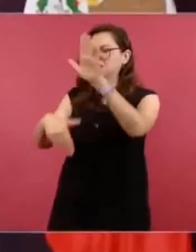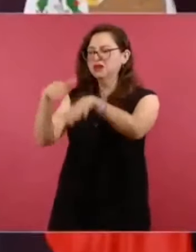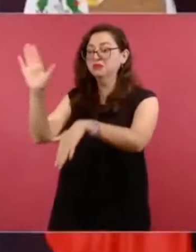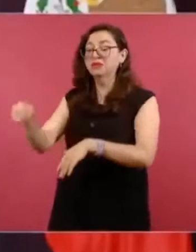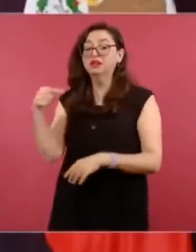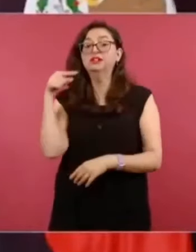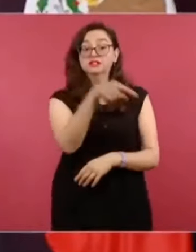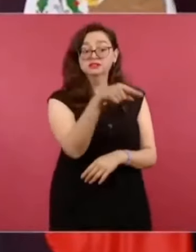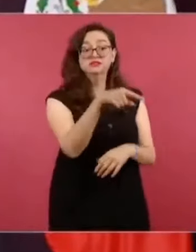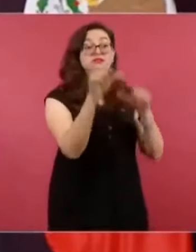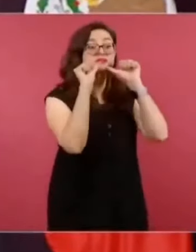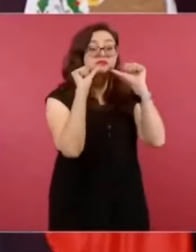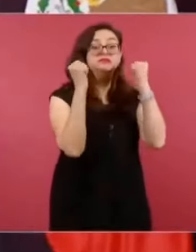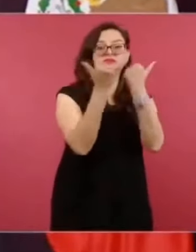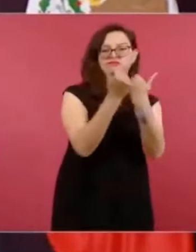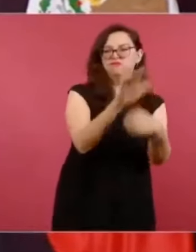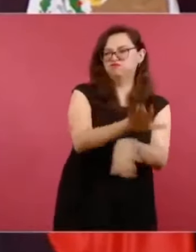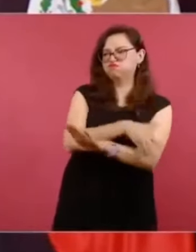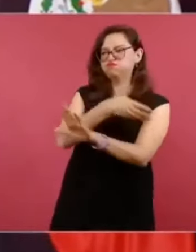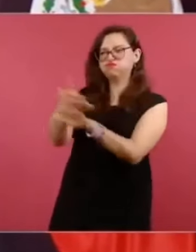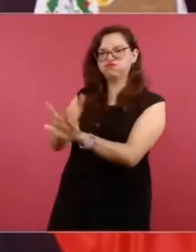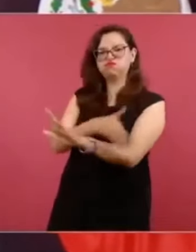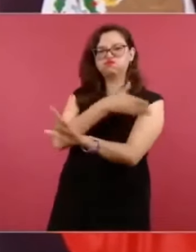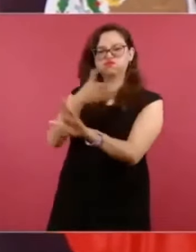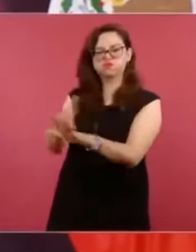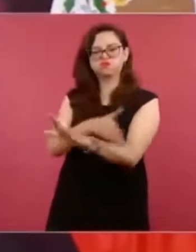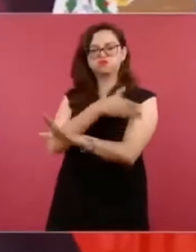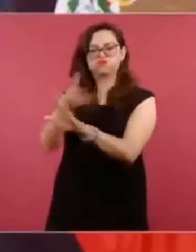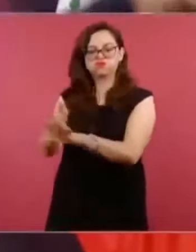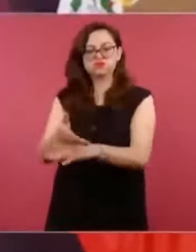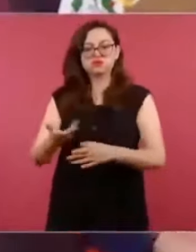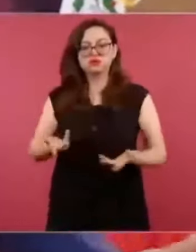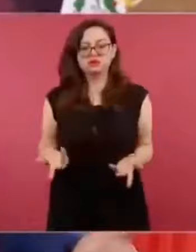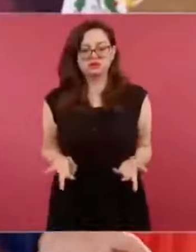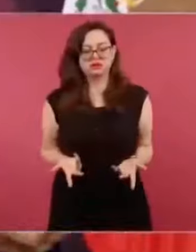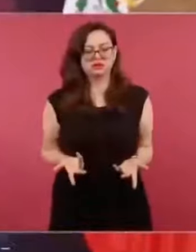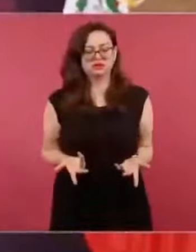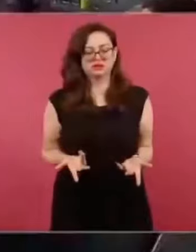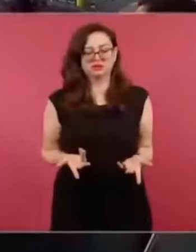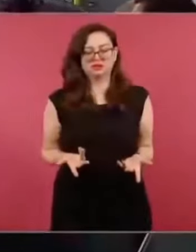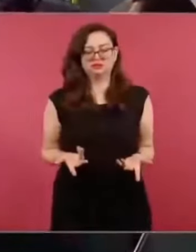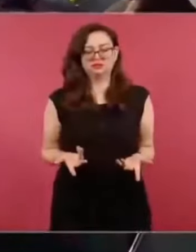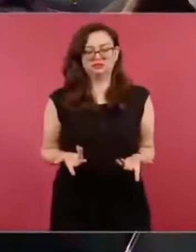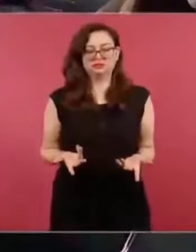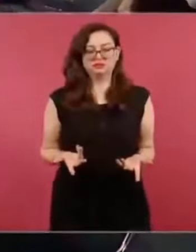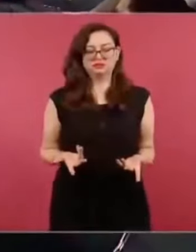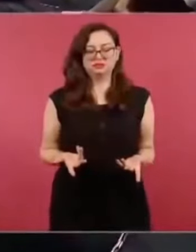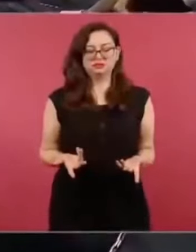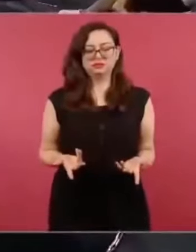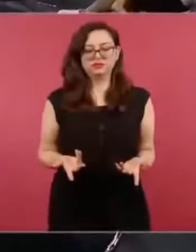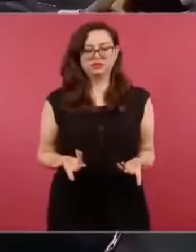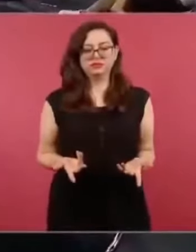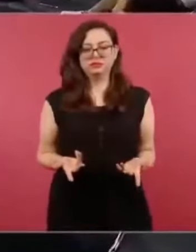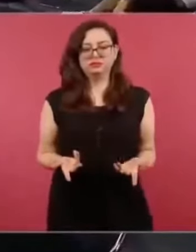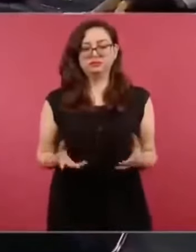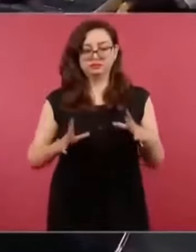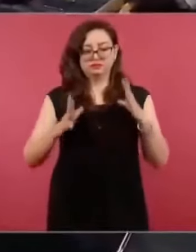asesinatos es señor Claudio x González fue el que creó esta organización